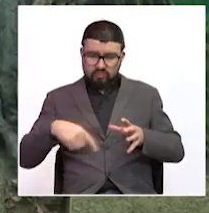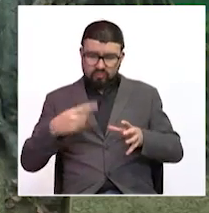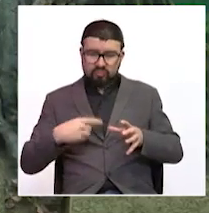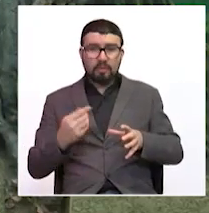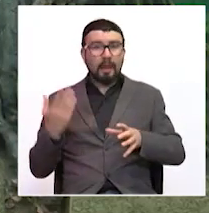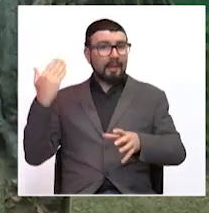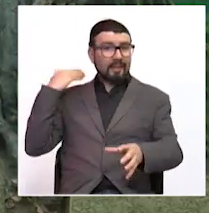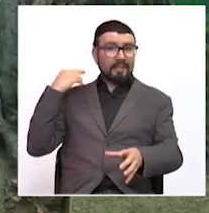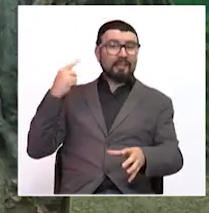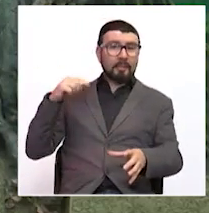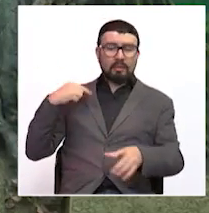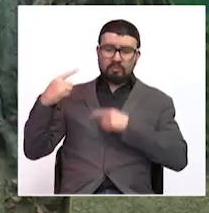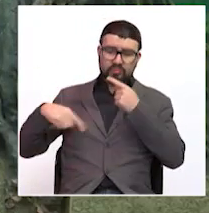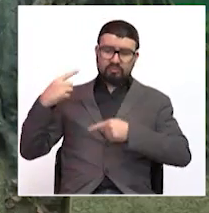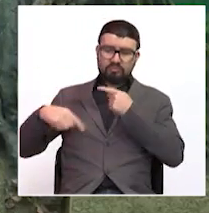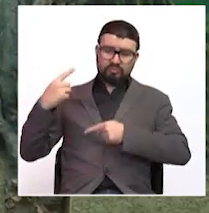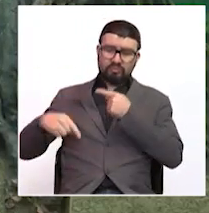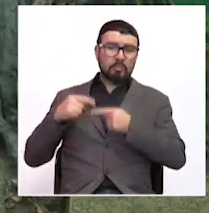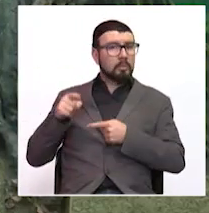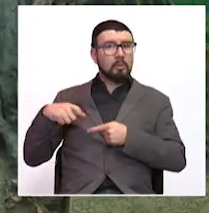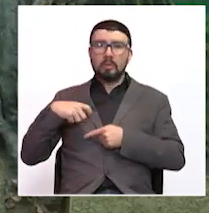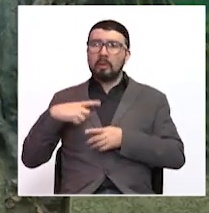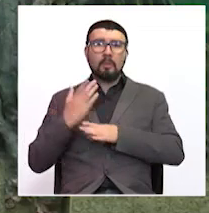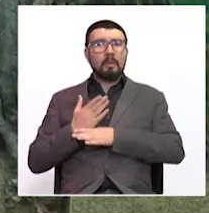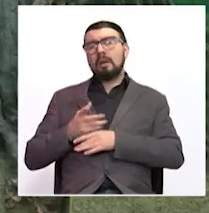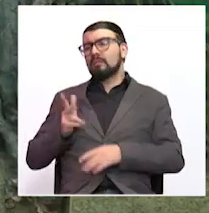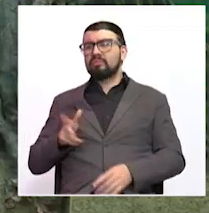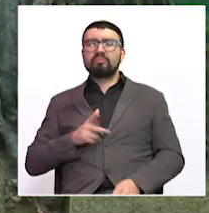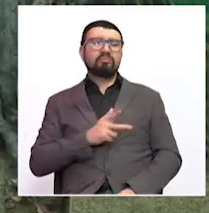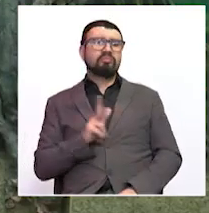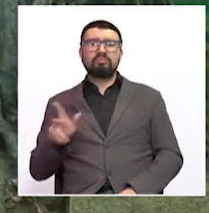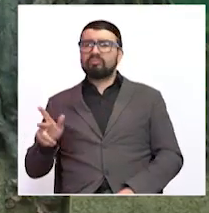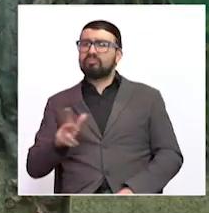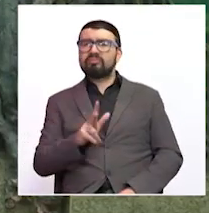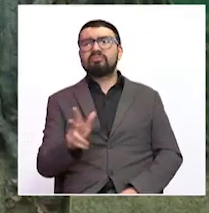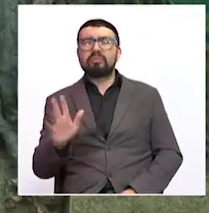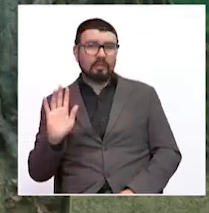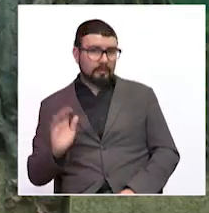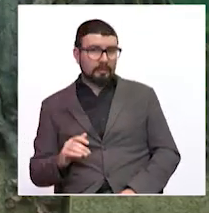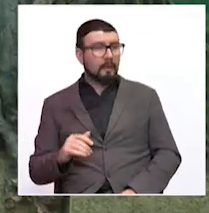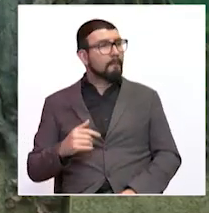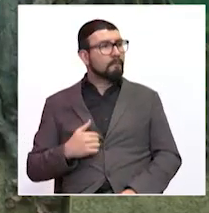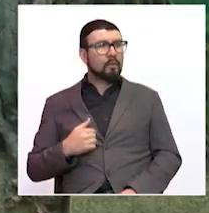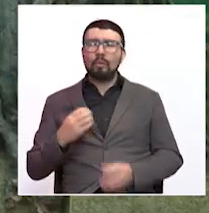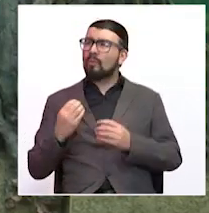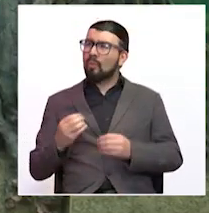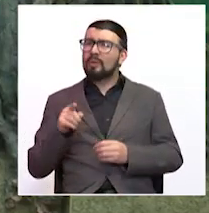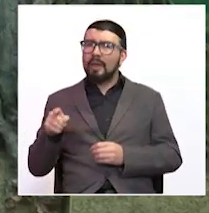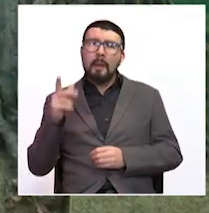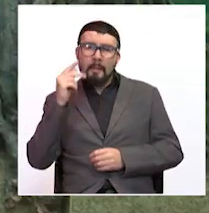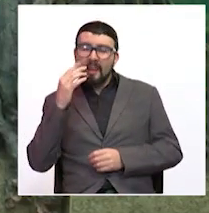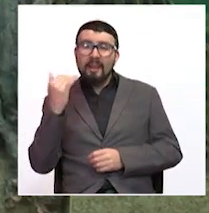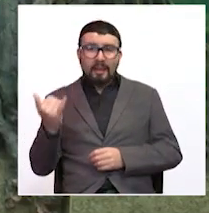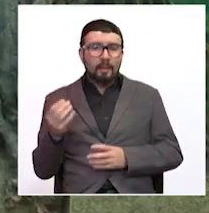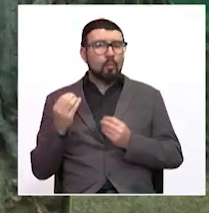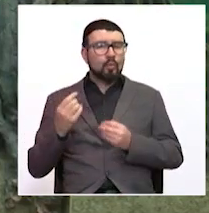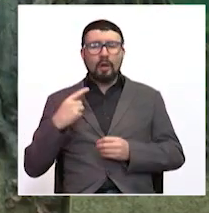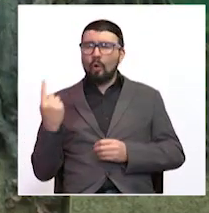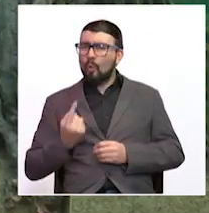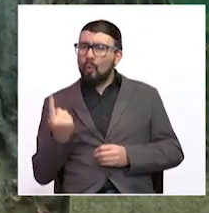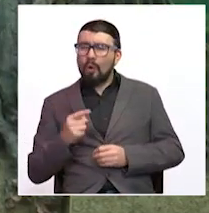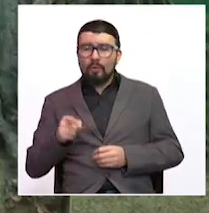porque el de atrás no tiene problema en desplazarse para cualquier parte yo estoy haciendo jugos en muchas partes allá en pereira con